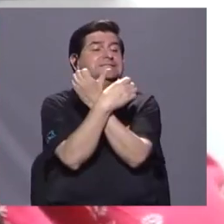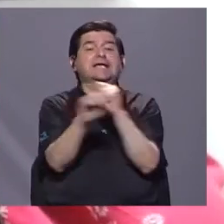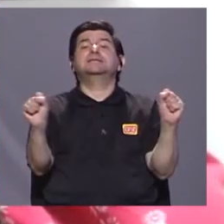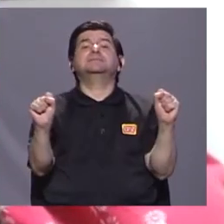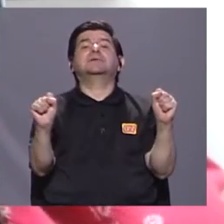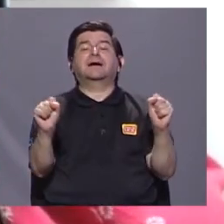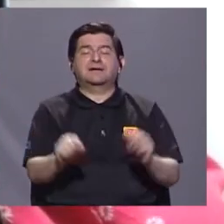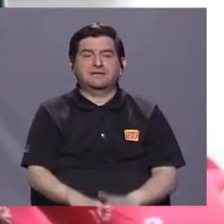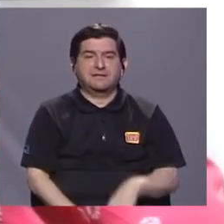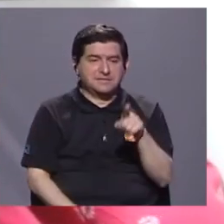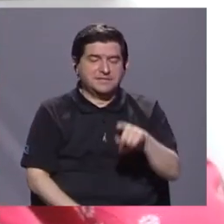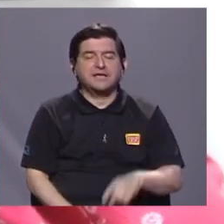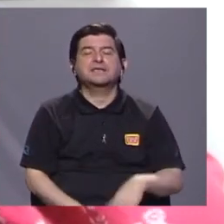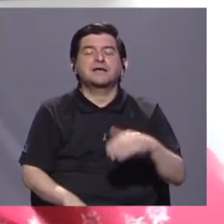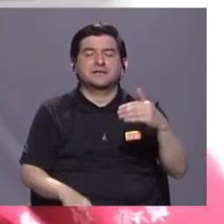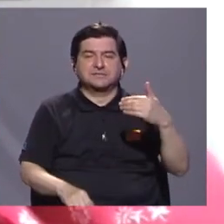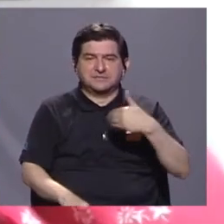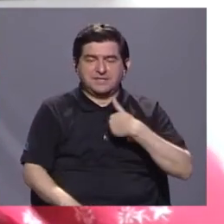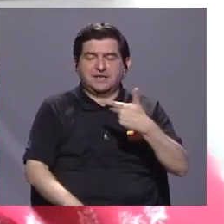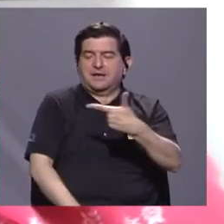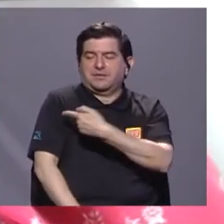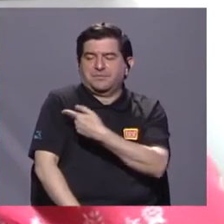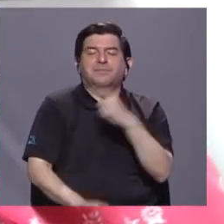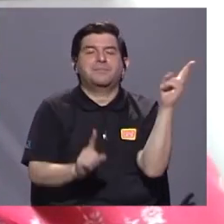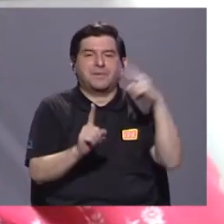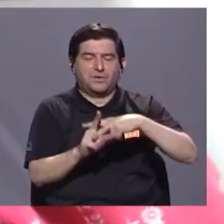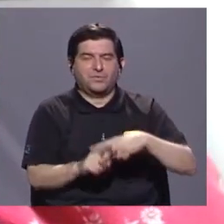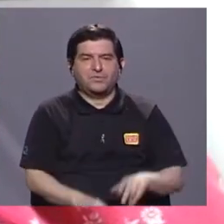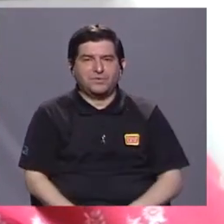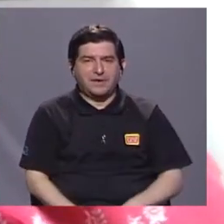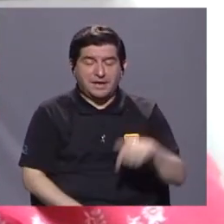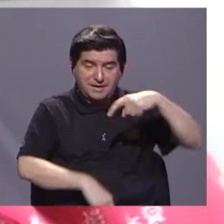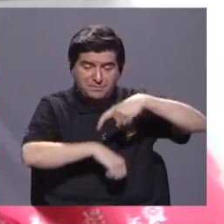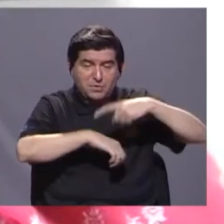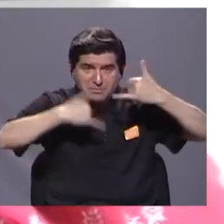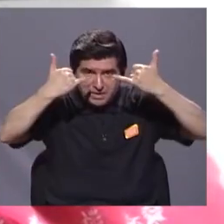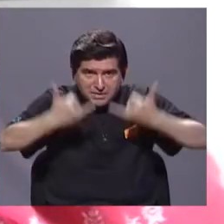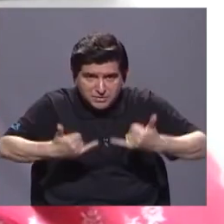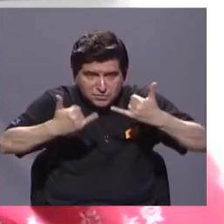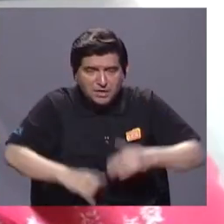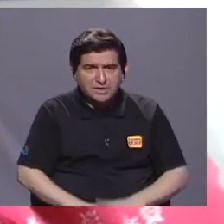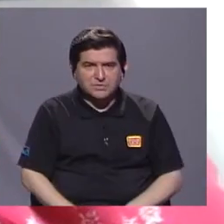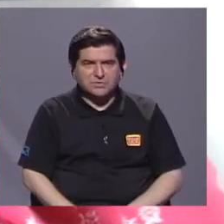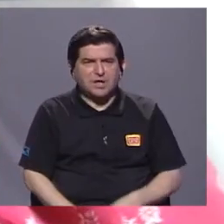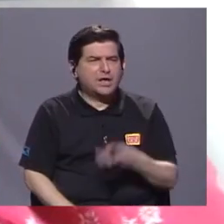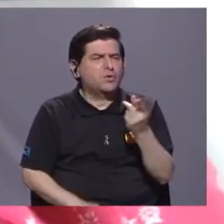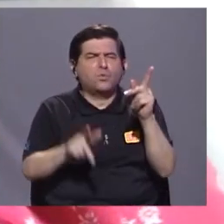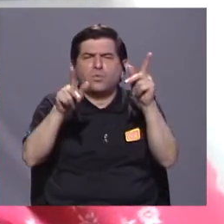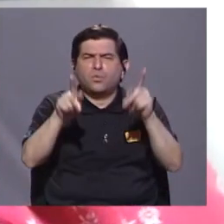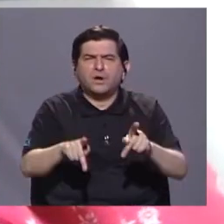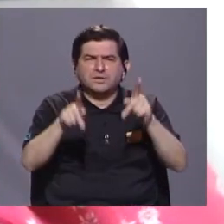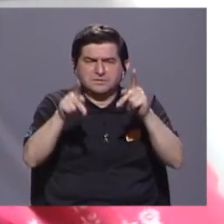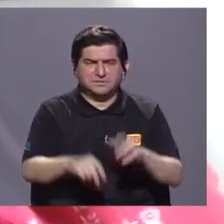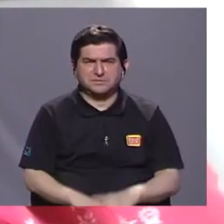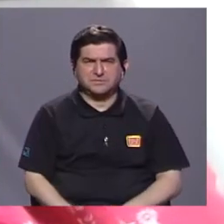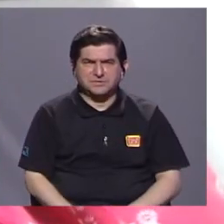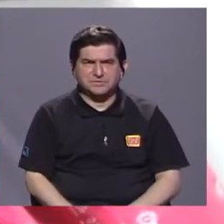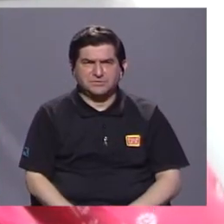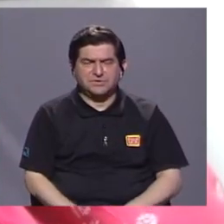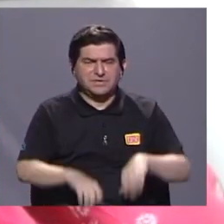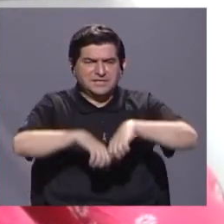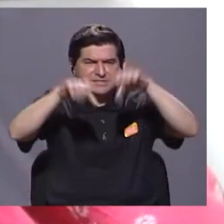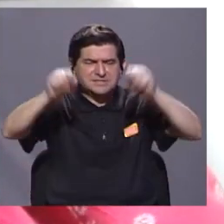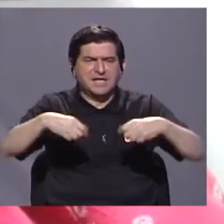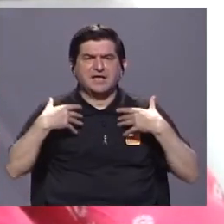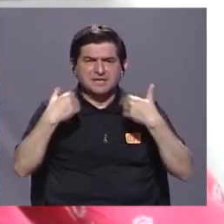por estar vacunadas yo lo veo en este momento en esta ola cuántas cuántas de nuestras personas del sistema de